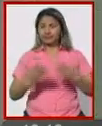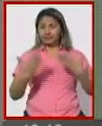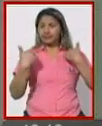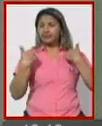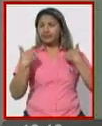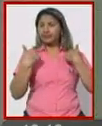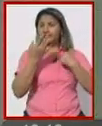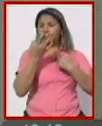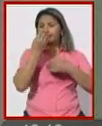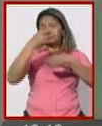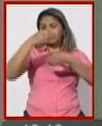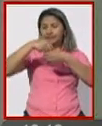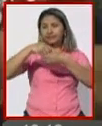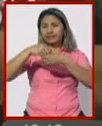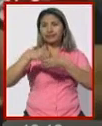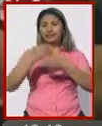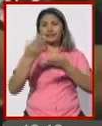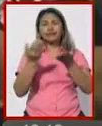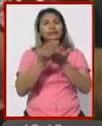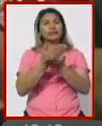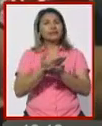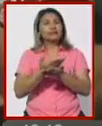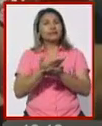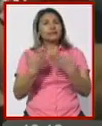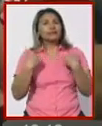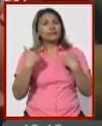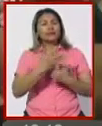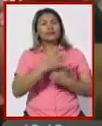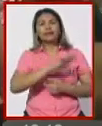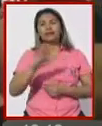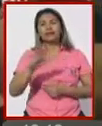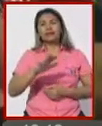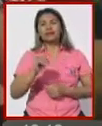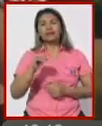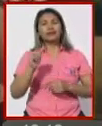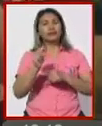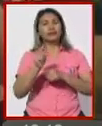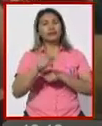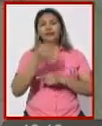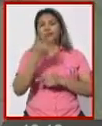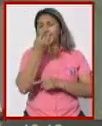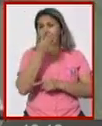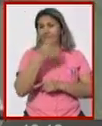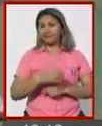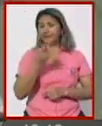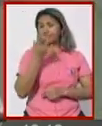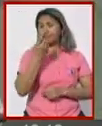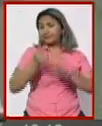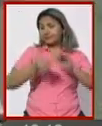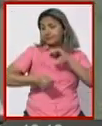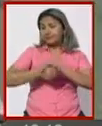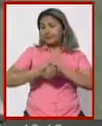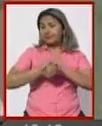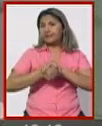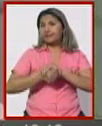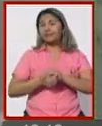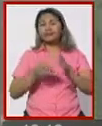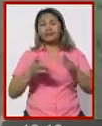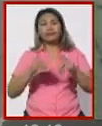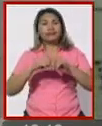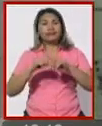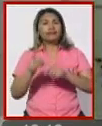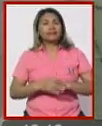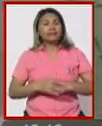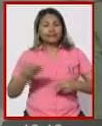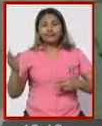conteniendo cocaína, dando un peso total de 55.060 gramos de cocaína. La droga estaba oculta en una vivienda. A pesar de